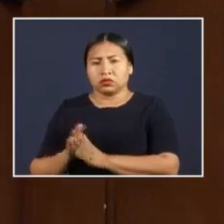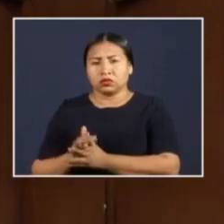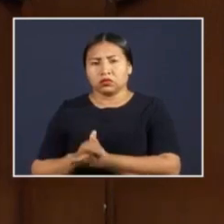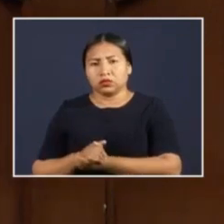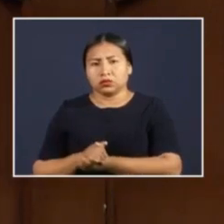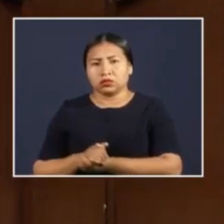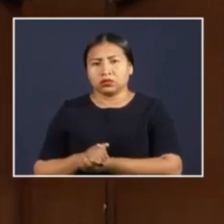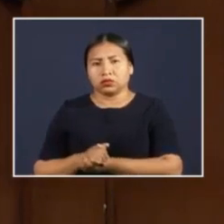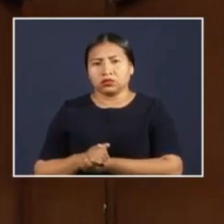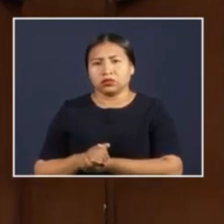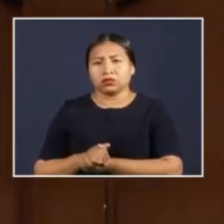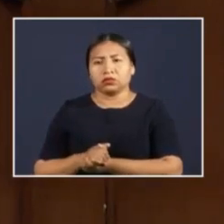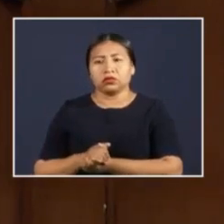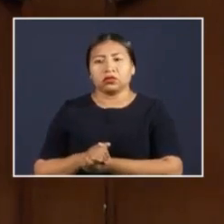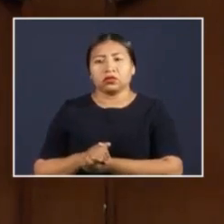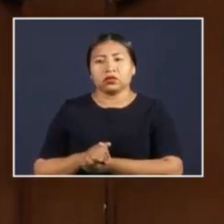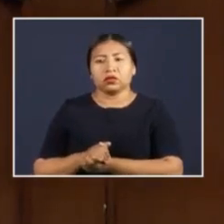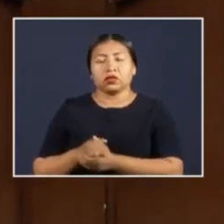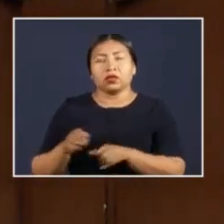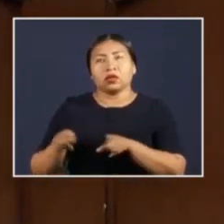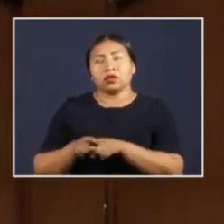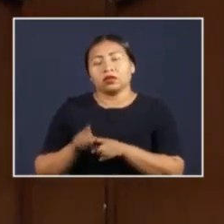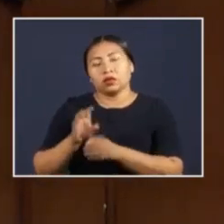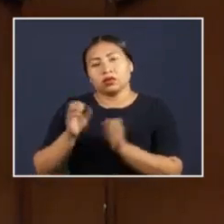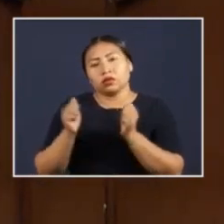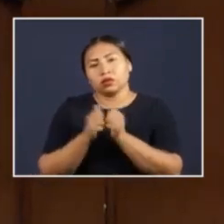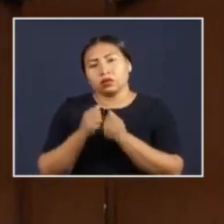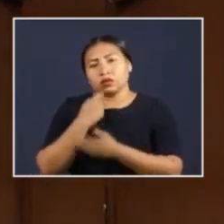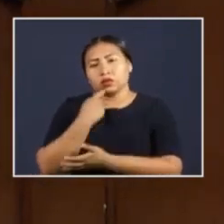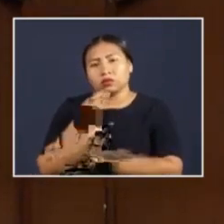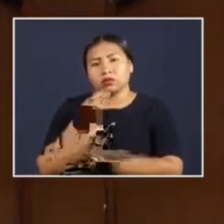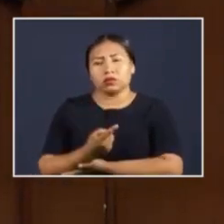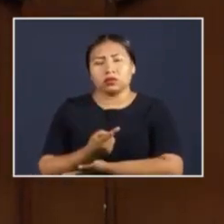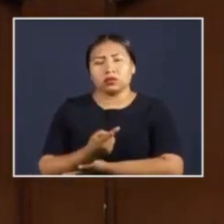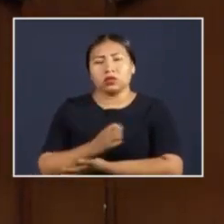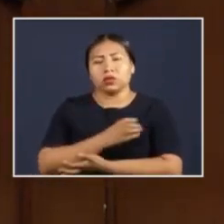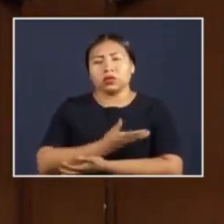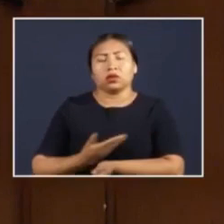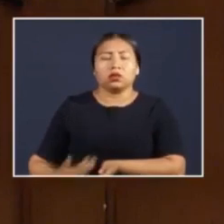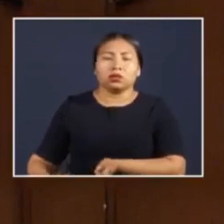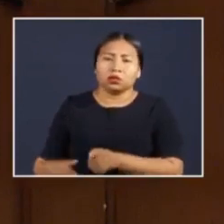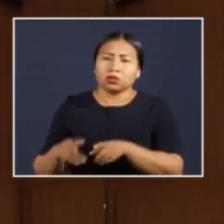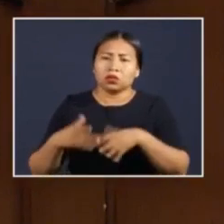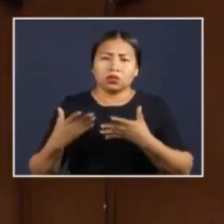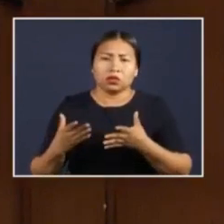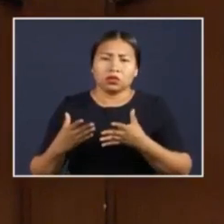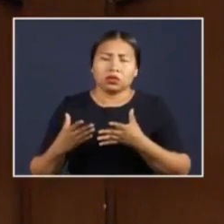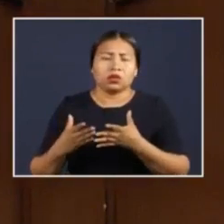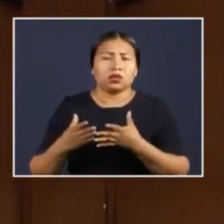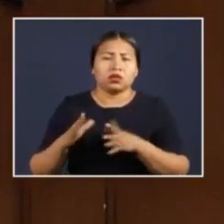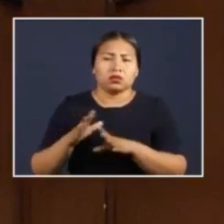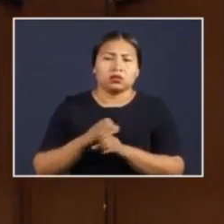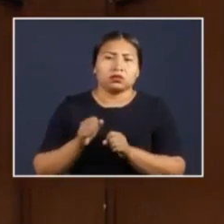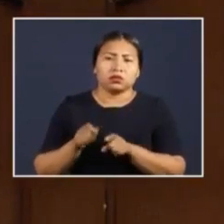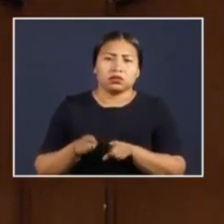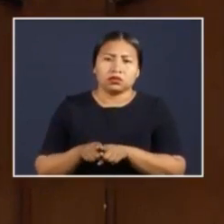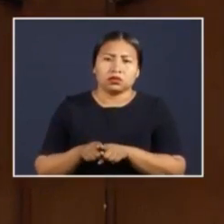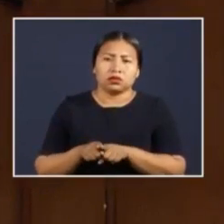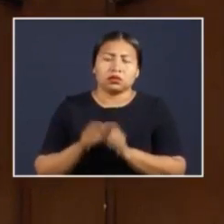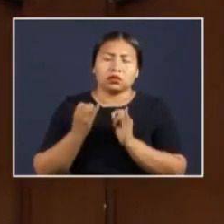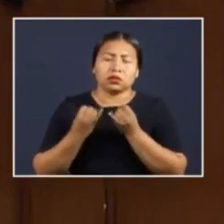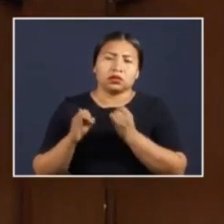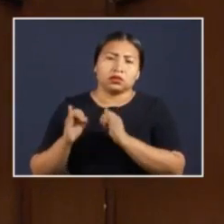en línea con la intención del ejecutó de crear un instituto de